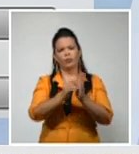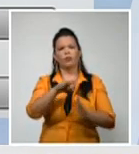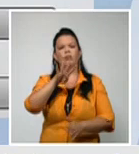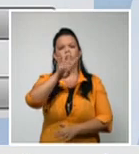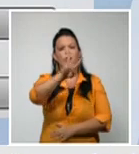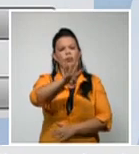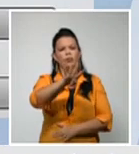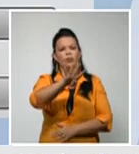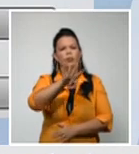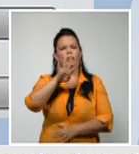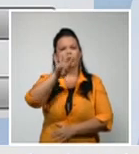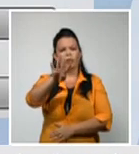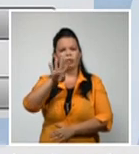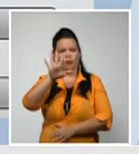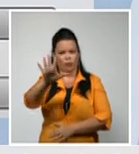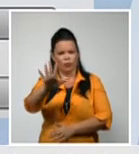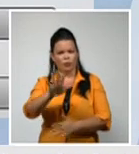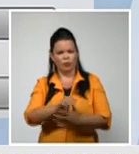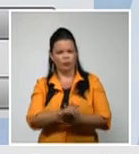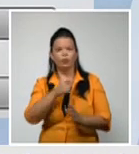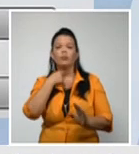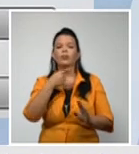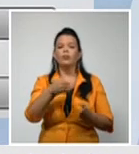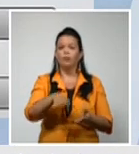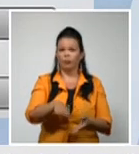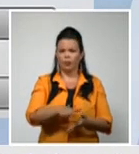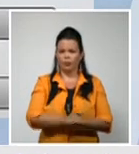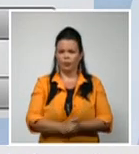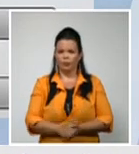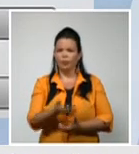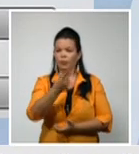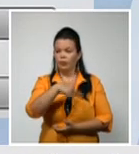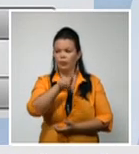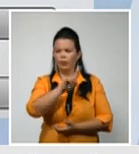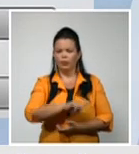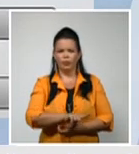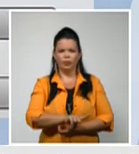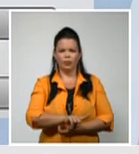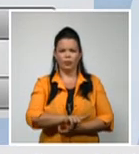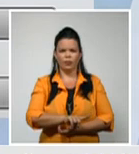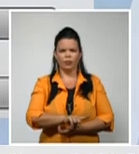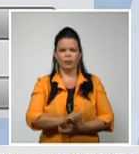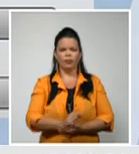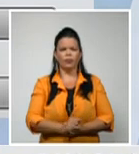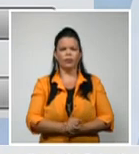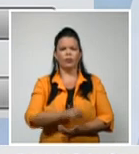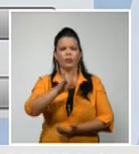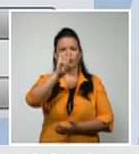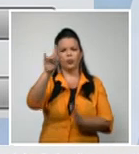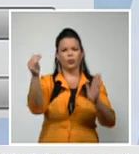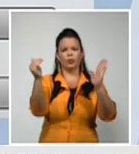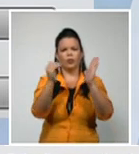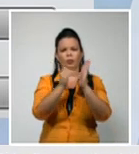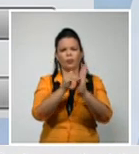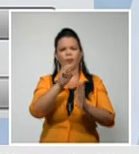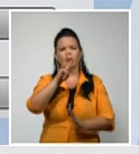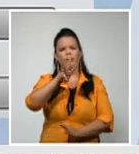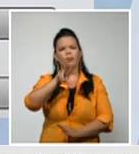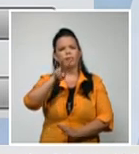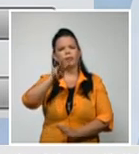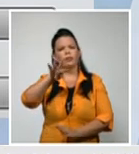21.954.445. Fallecidos, ayer fallecieron en el mundo 9.324 personas